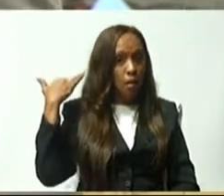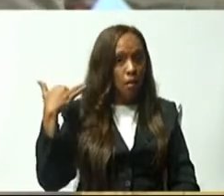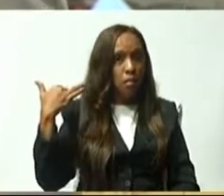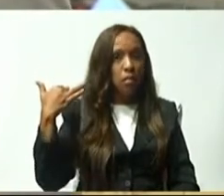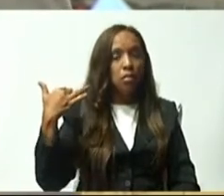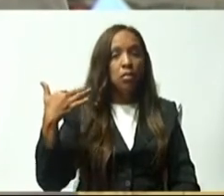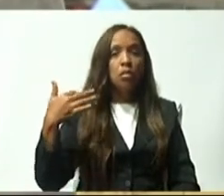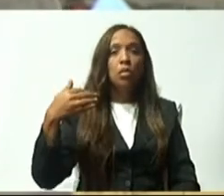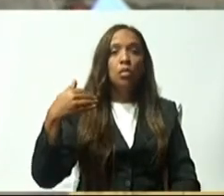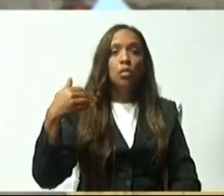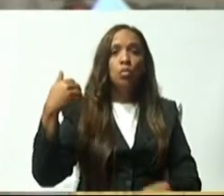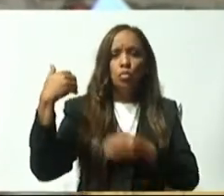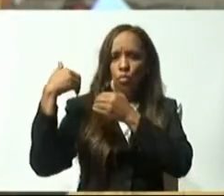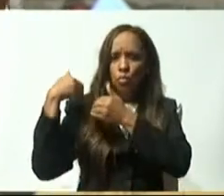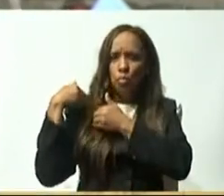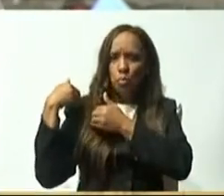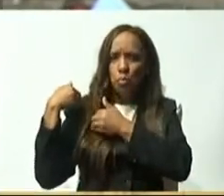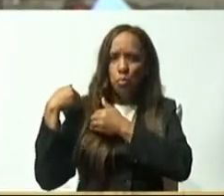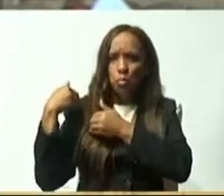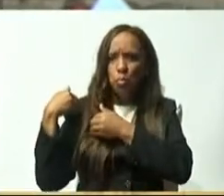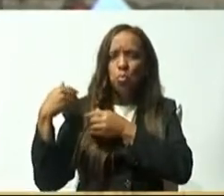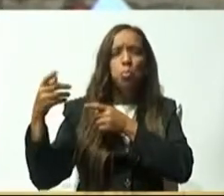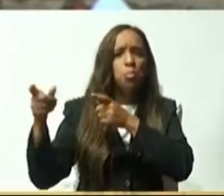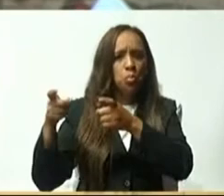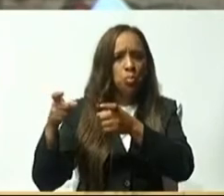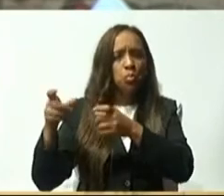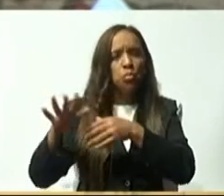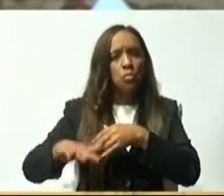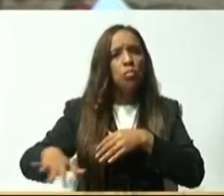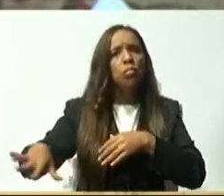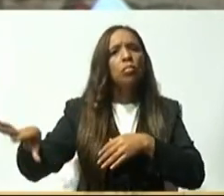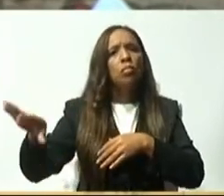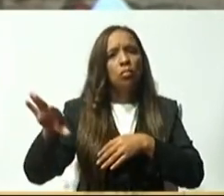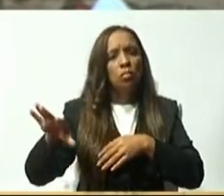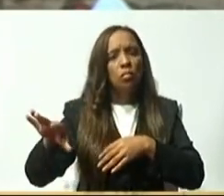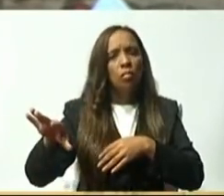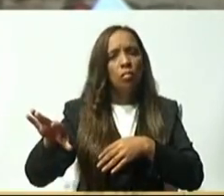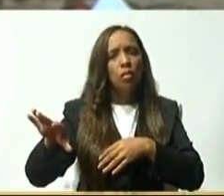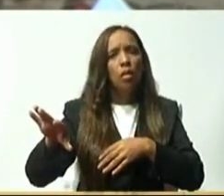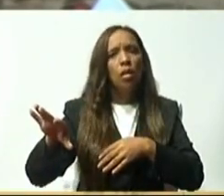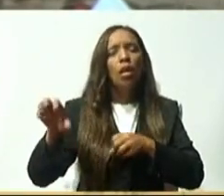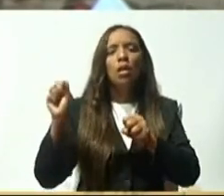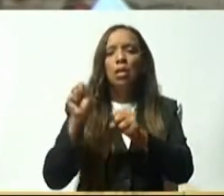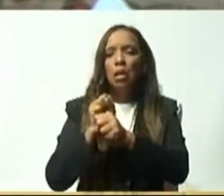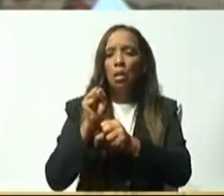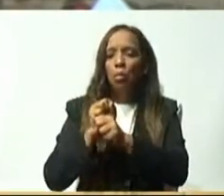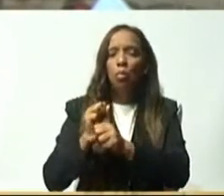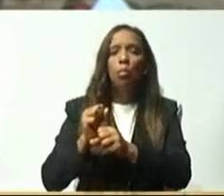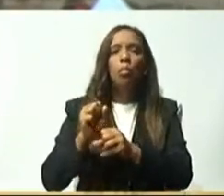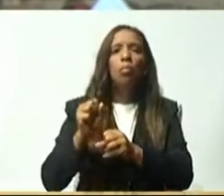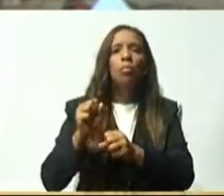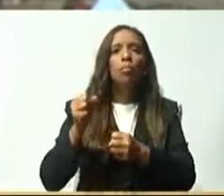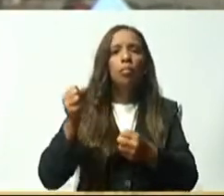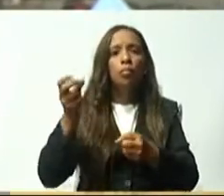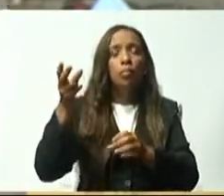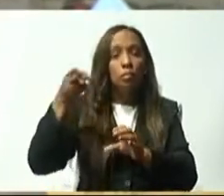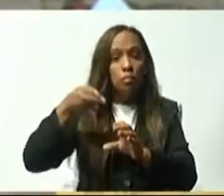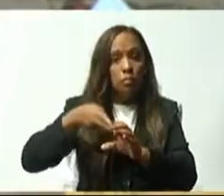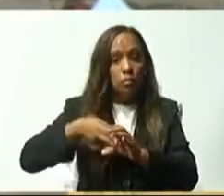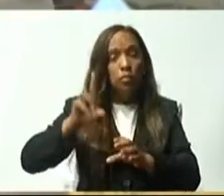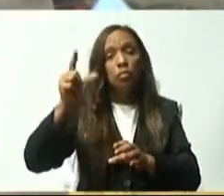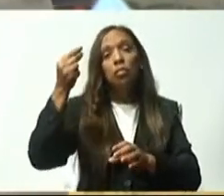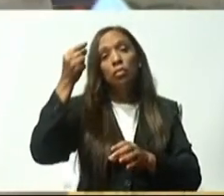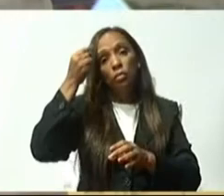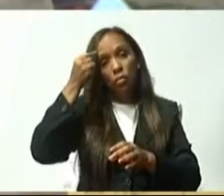hoy hay dirigentes nacionales de mi partido que en los recorridos nacionales las reuniones se hacían en mi